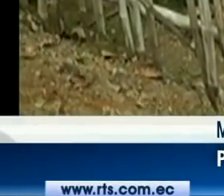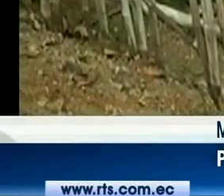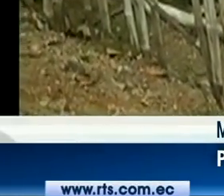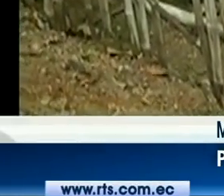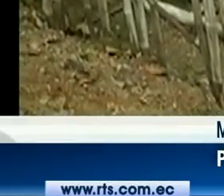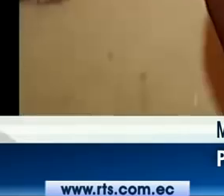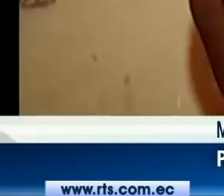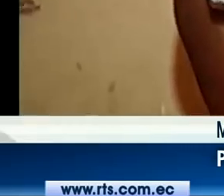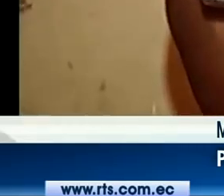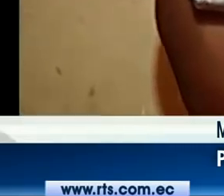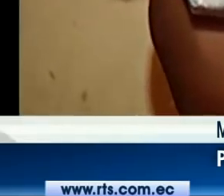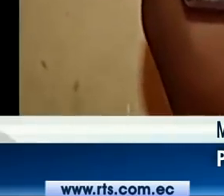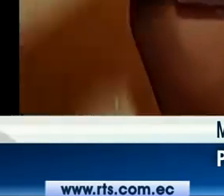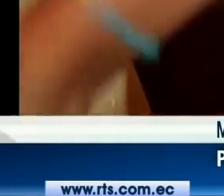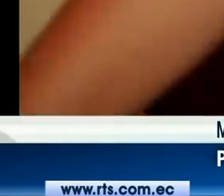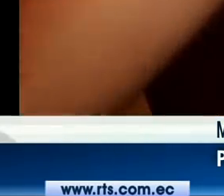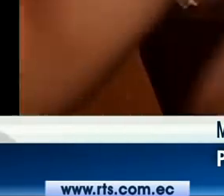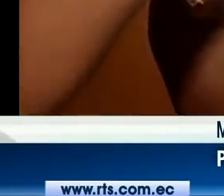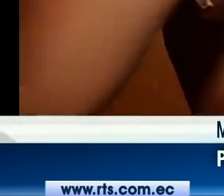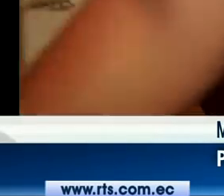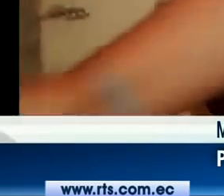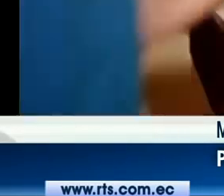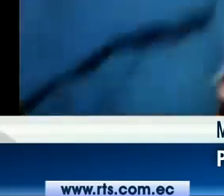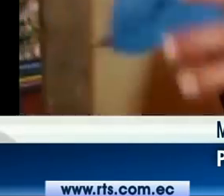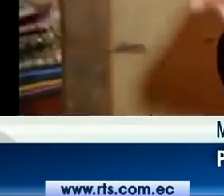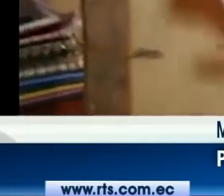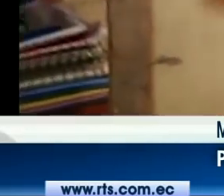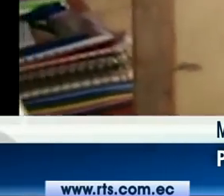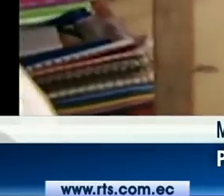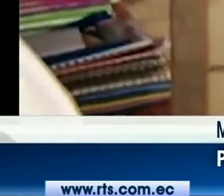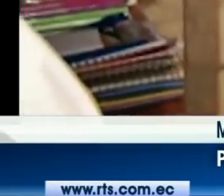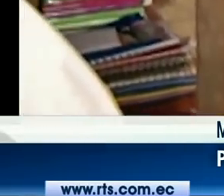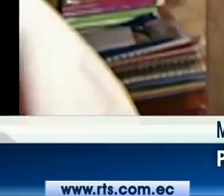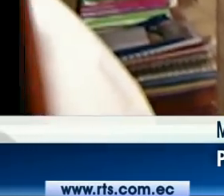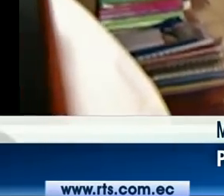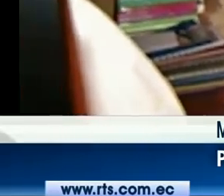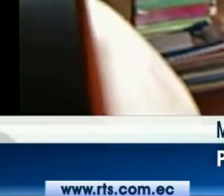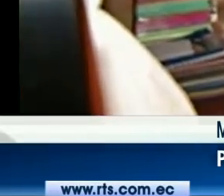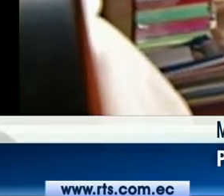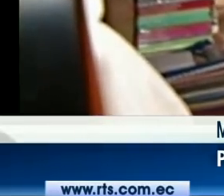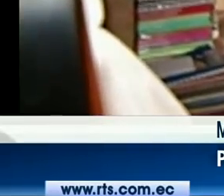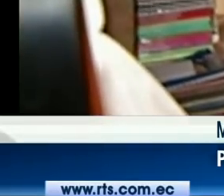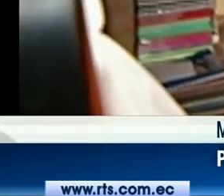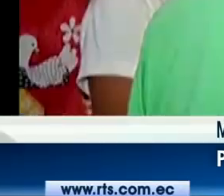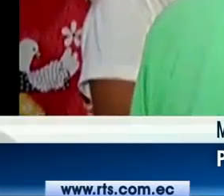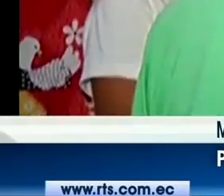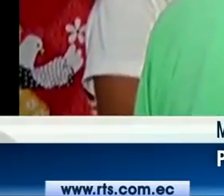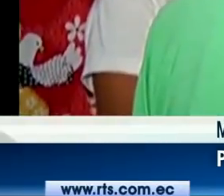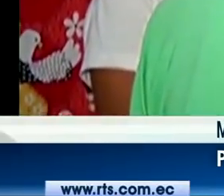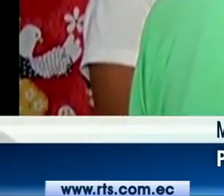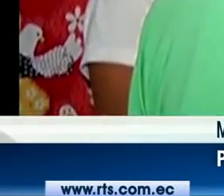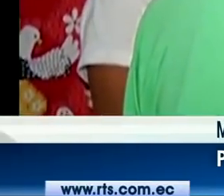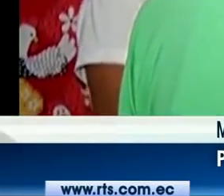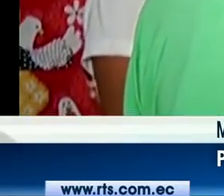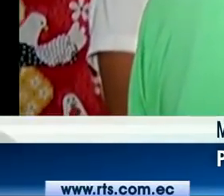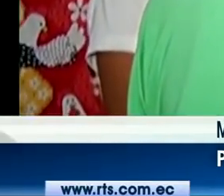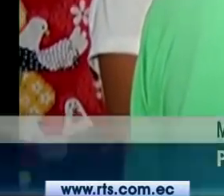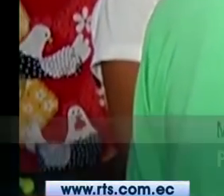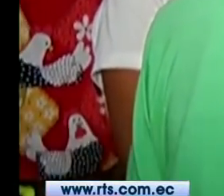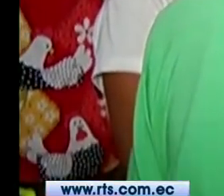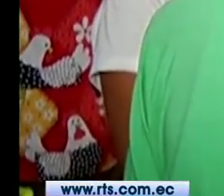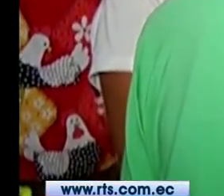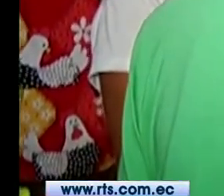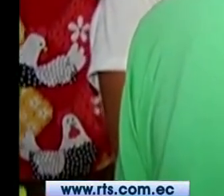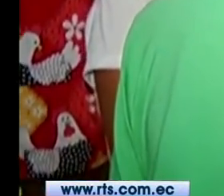poner a disposición un procedimiento que lo aleje del mundo siniestro de las adicciones. Informó